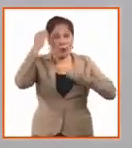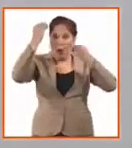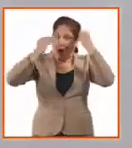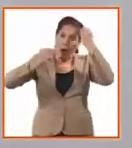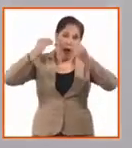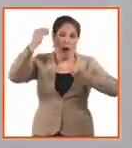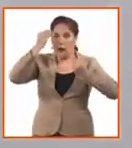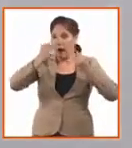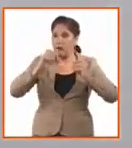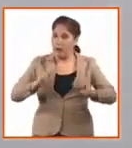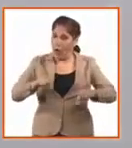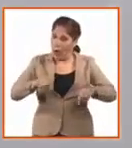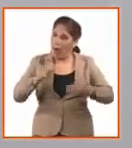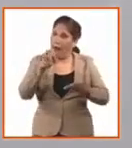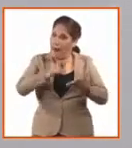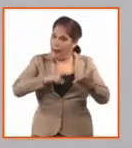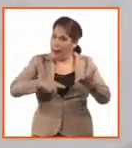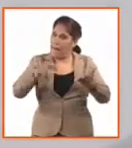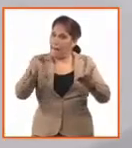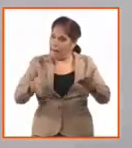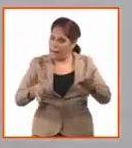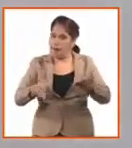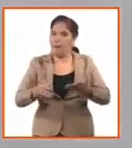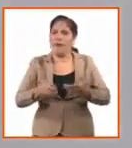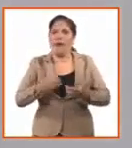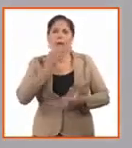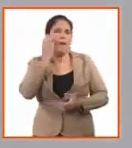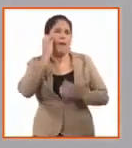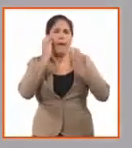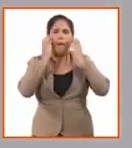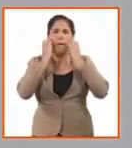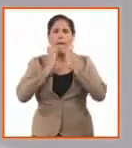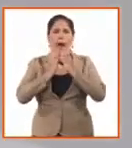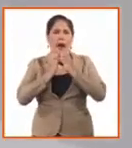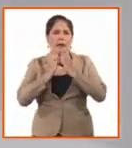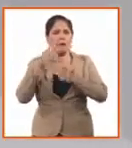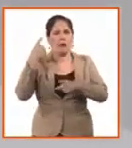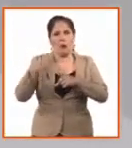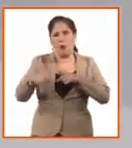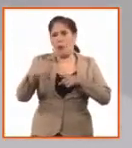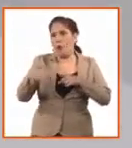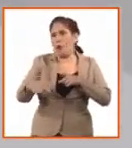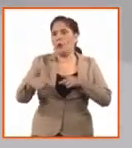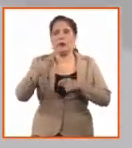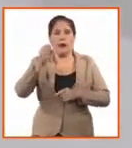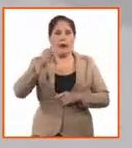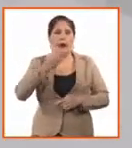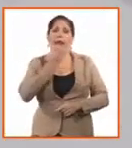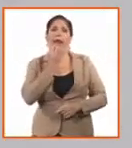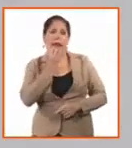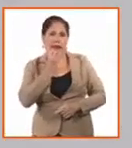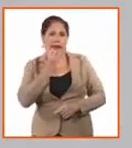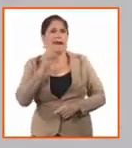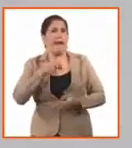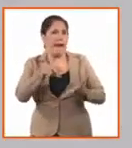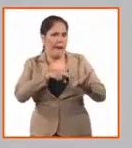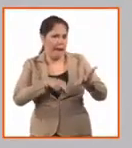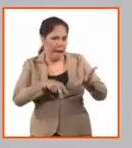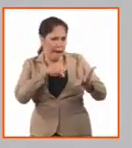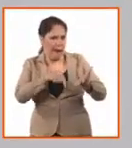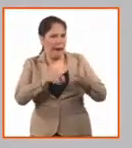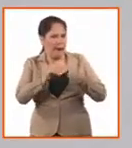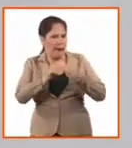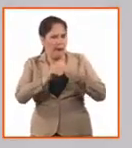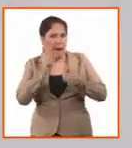a los que estamos recurriendo ahora relacionados con el enfoque del marxismo con el enfoque del denominado marxismo leninismo que